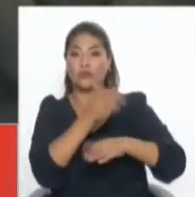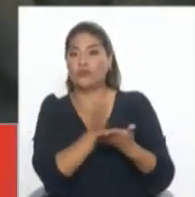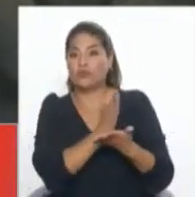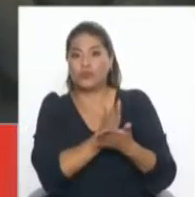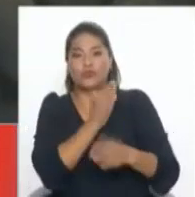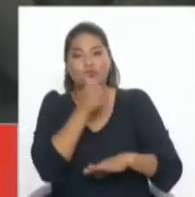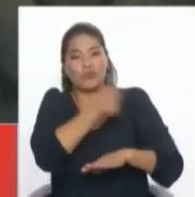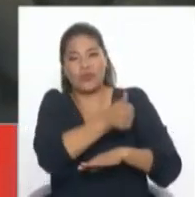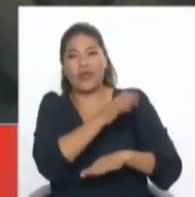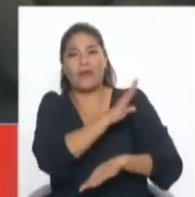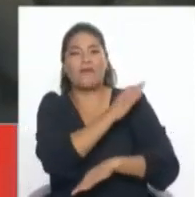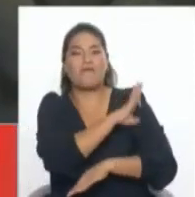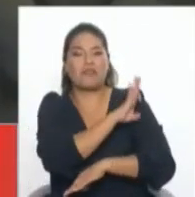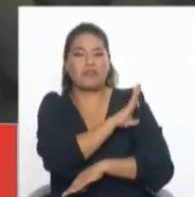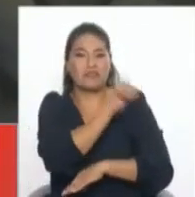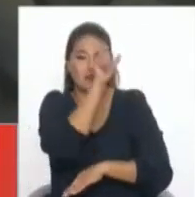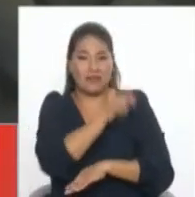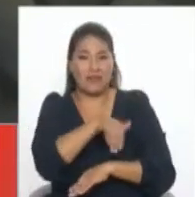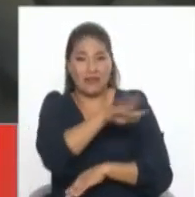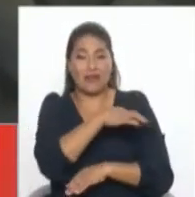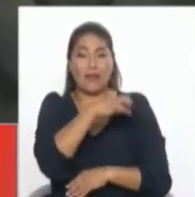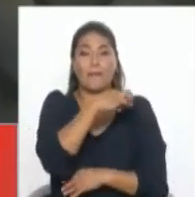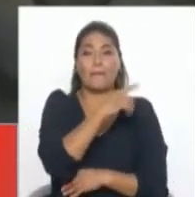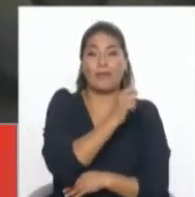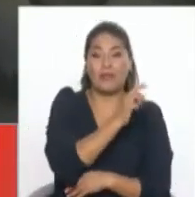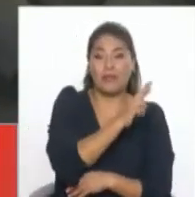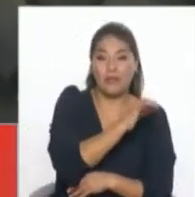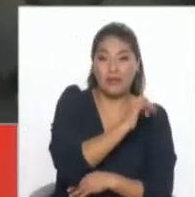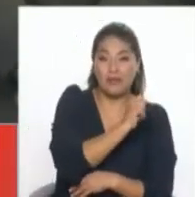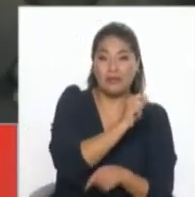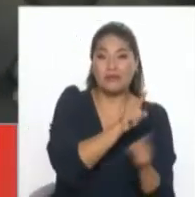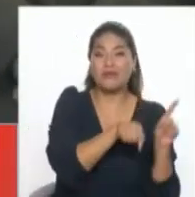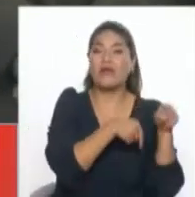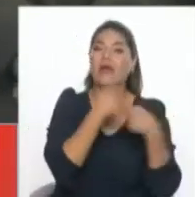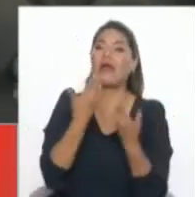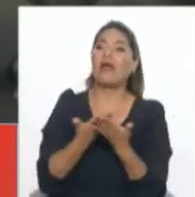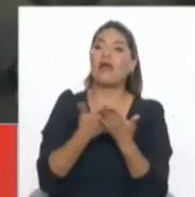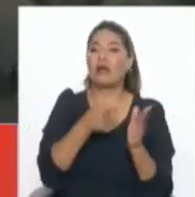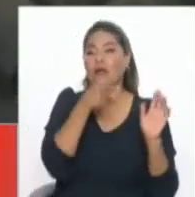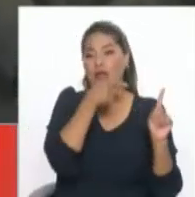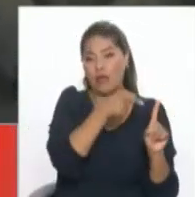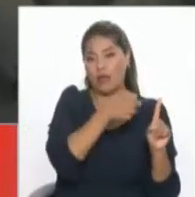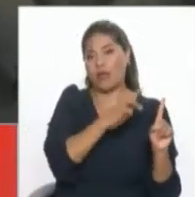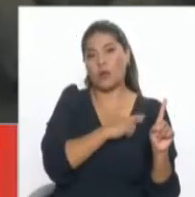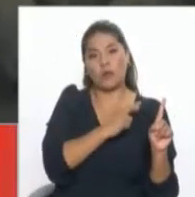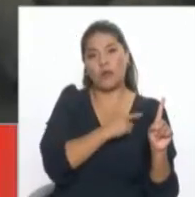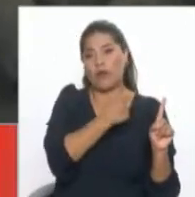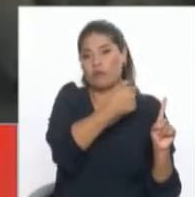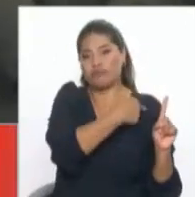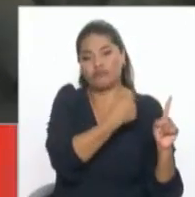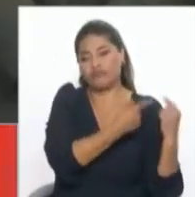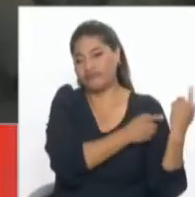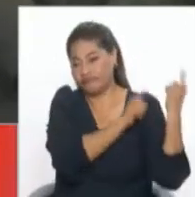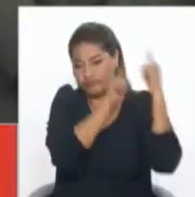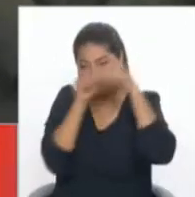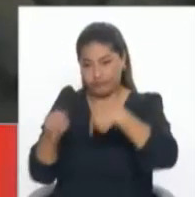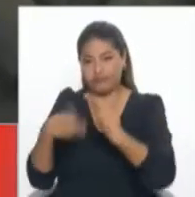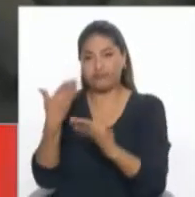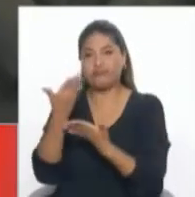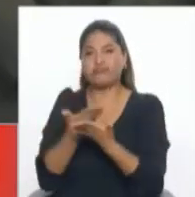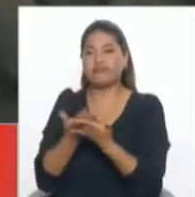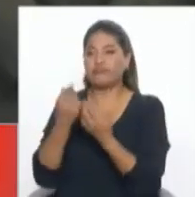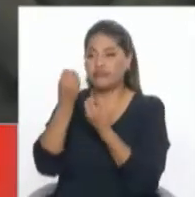Nación, respecto de la cual tiene que responder ante las instancias correspondientes de